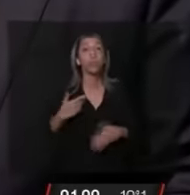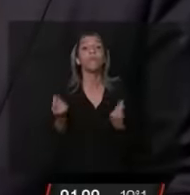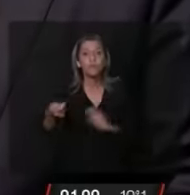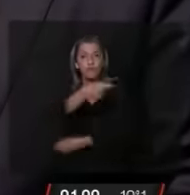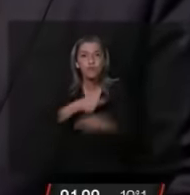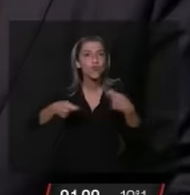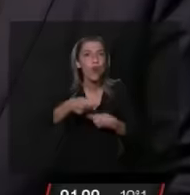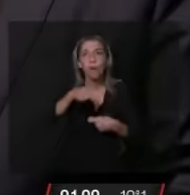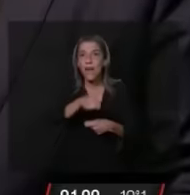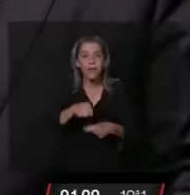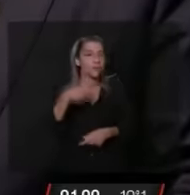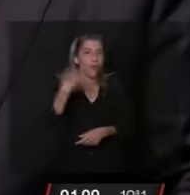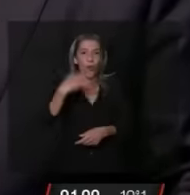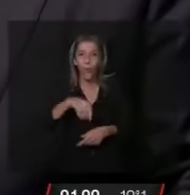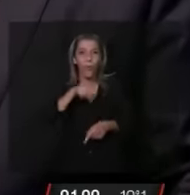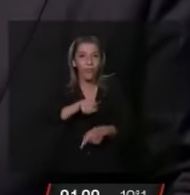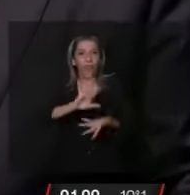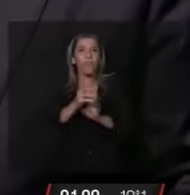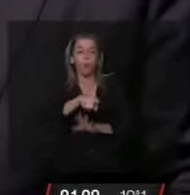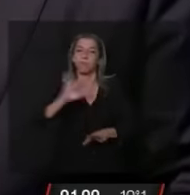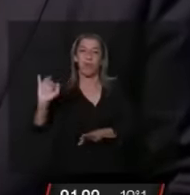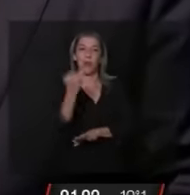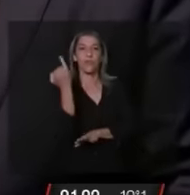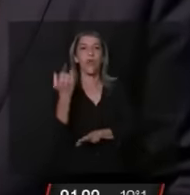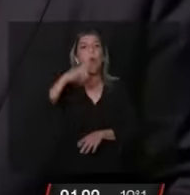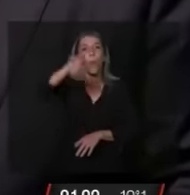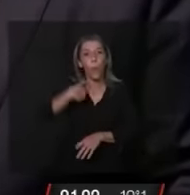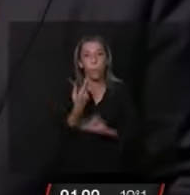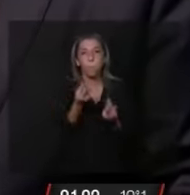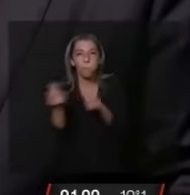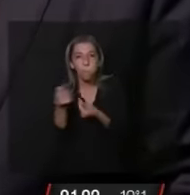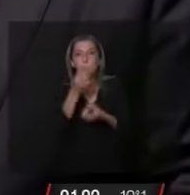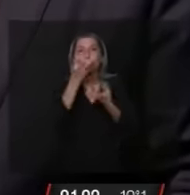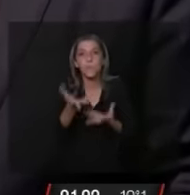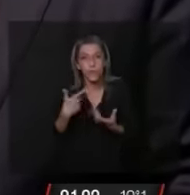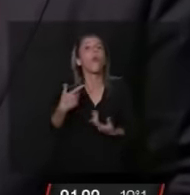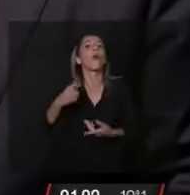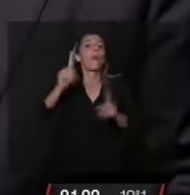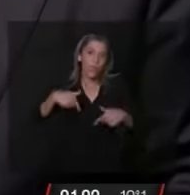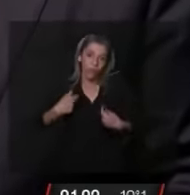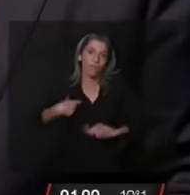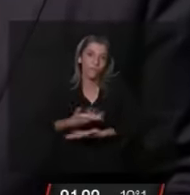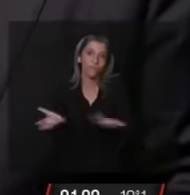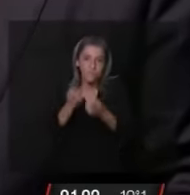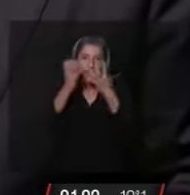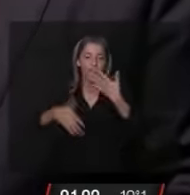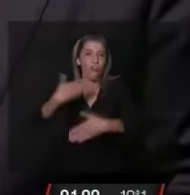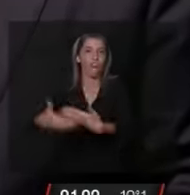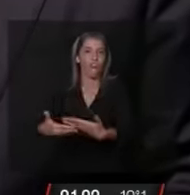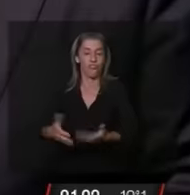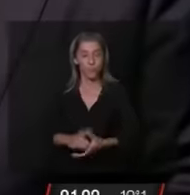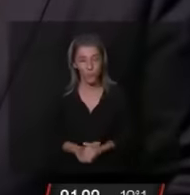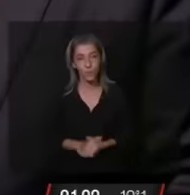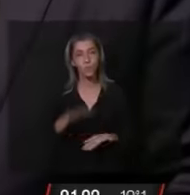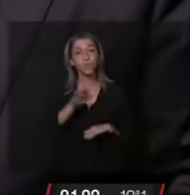comercialicemos, porque nos vamos a beneficiar con bienes de mejor calidad a un mejor precio. Vamos a incrementar el bienestar de todos. Por otro lado, en lo que tiene que ver